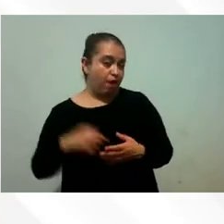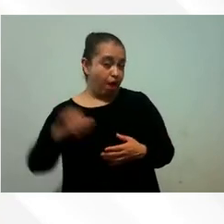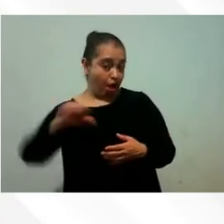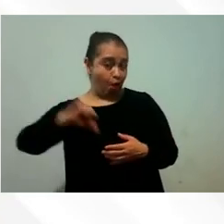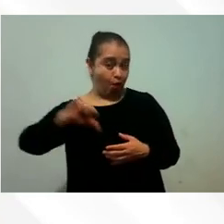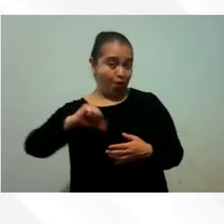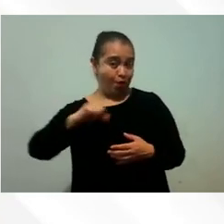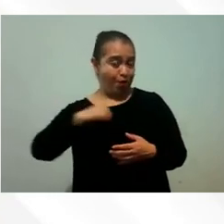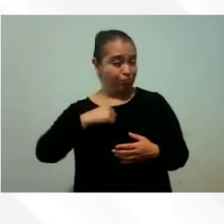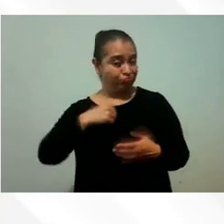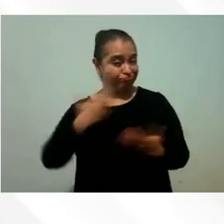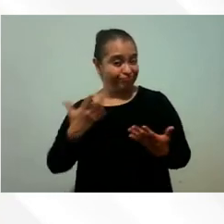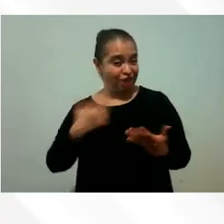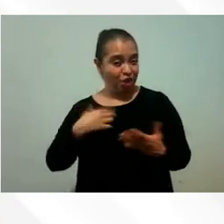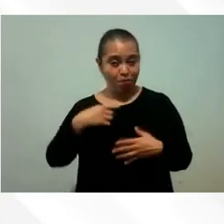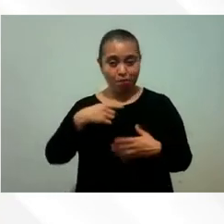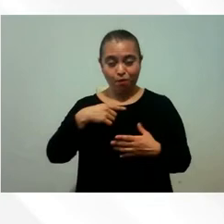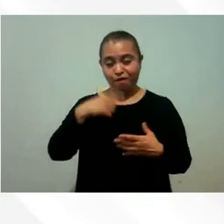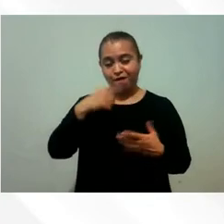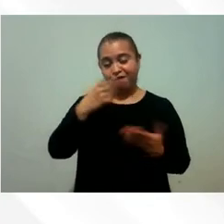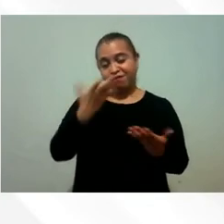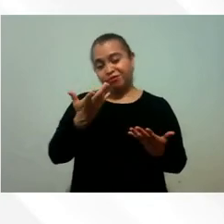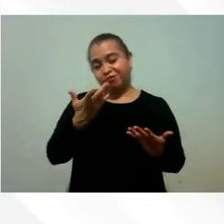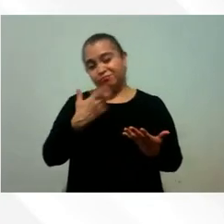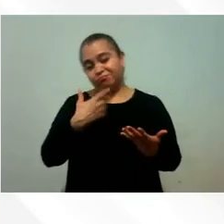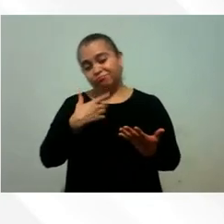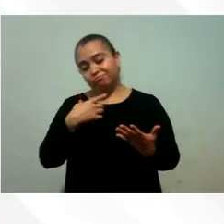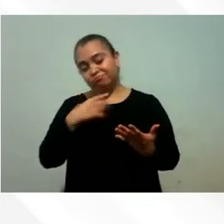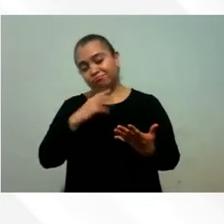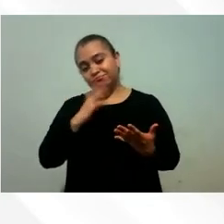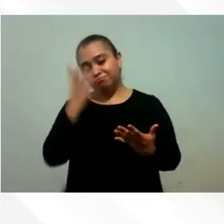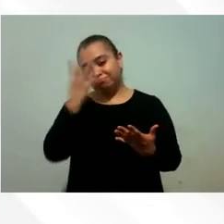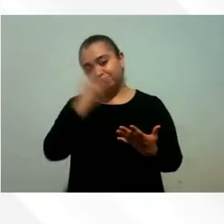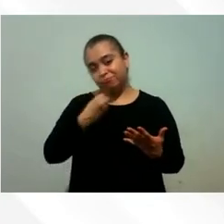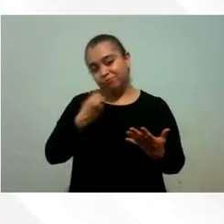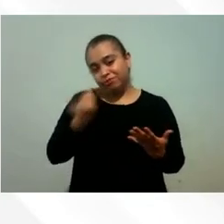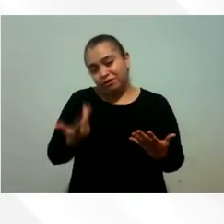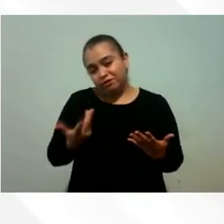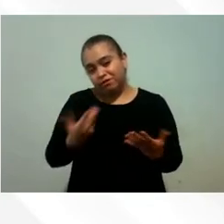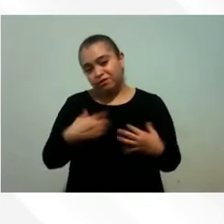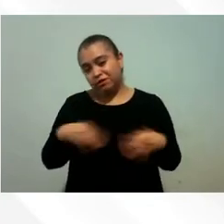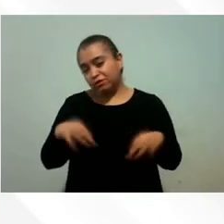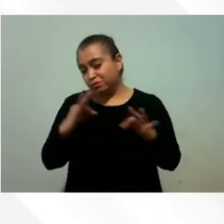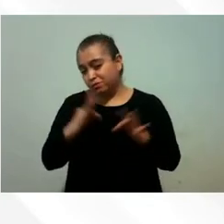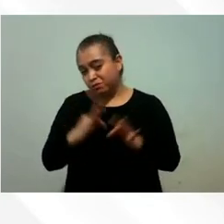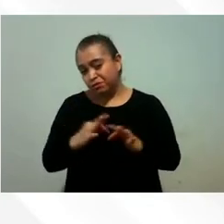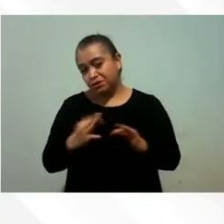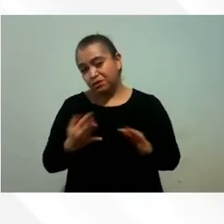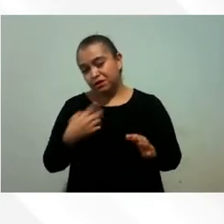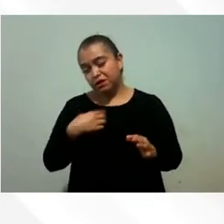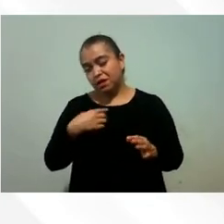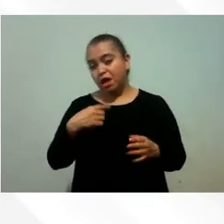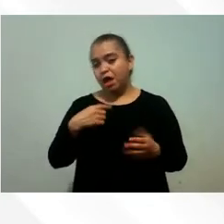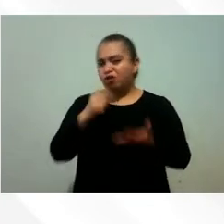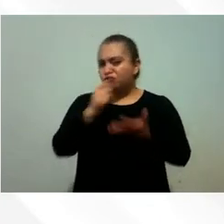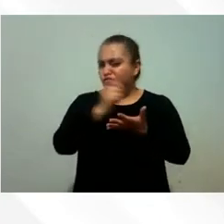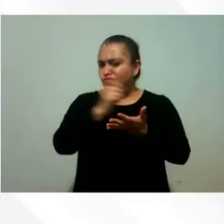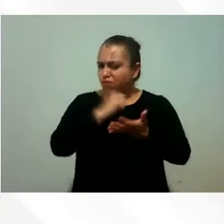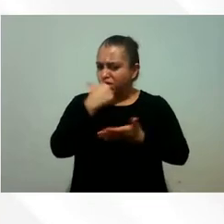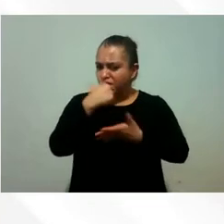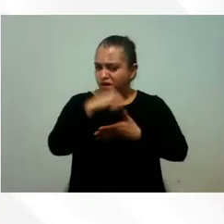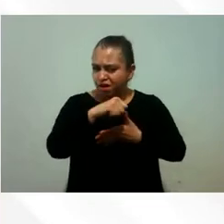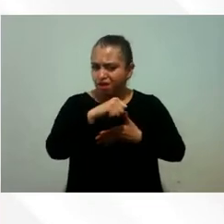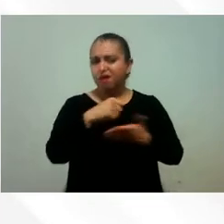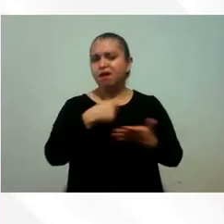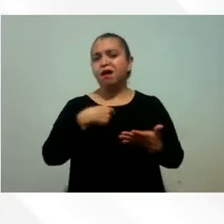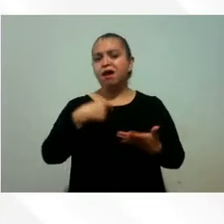¿saben por qué? Porque la carta puede ser de agradecimiento para mí mismo, como maestra, como maestro, todo